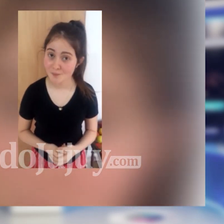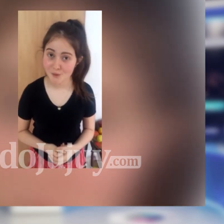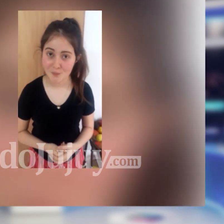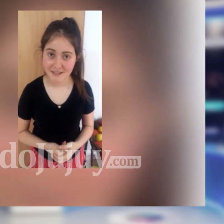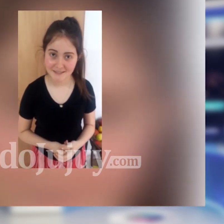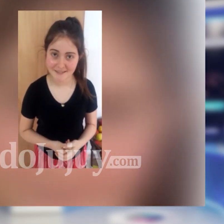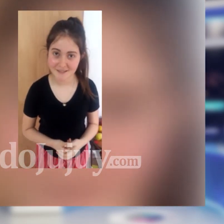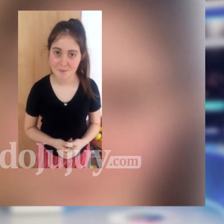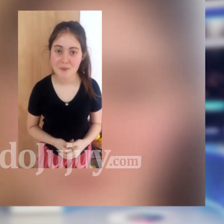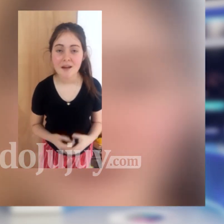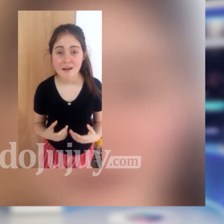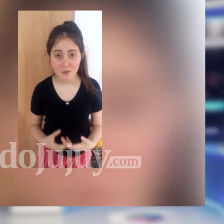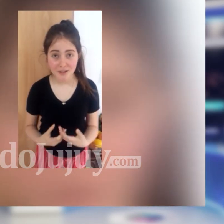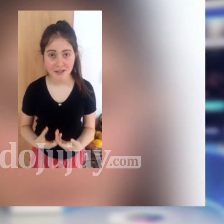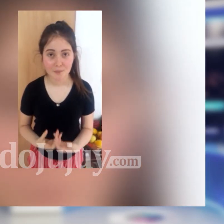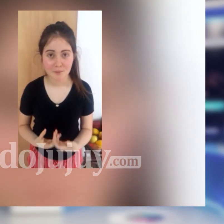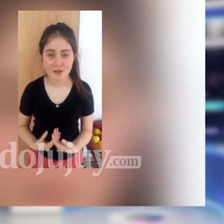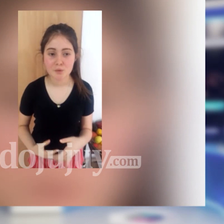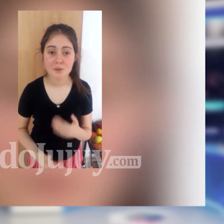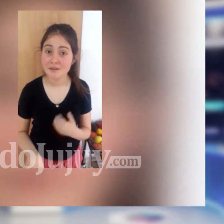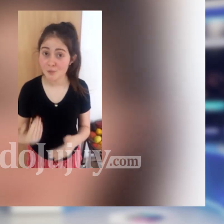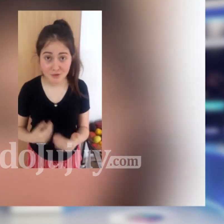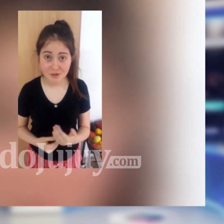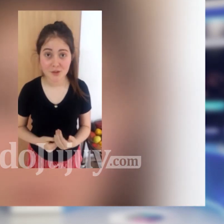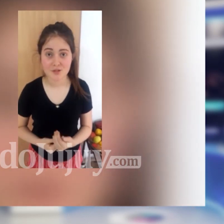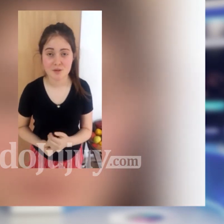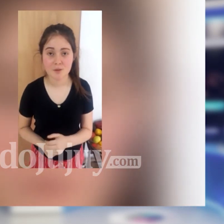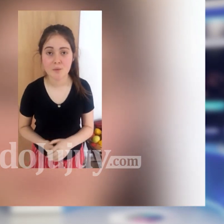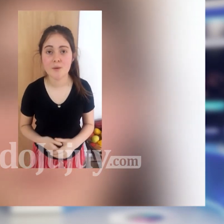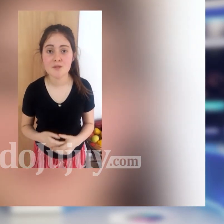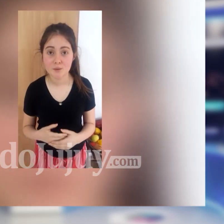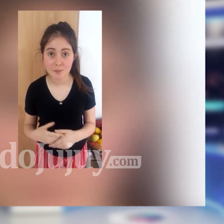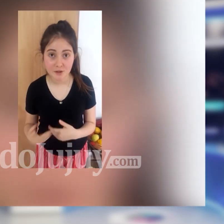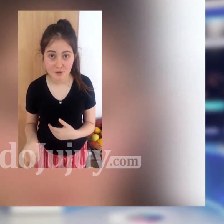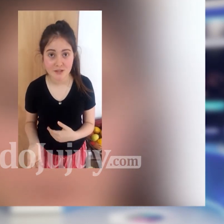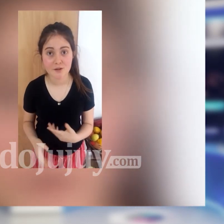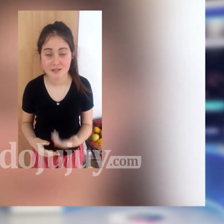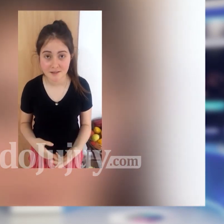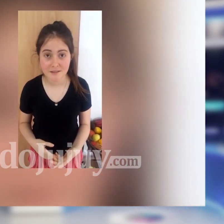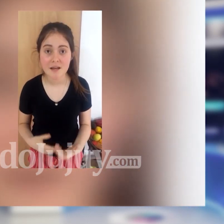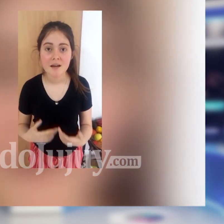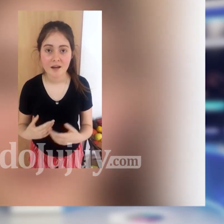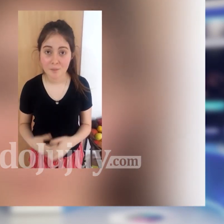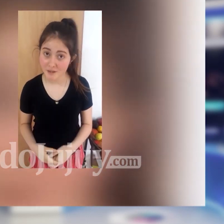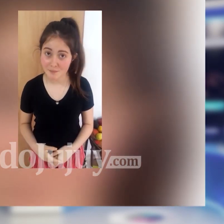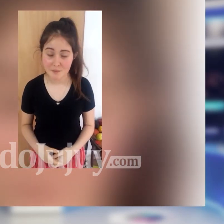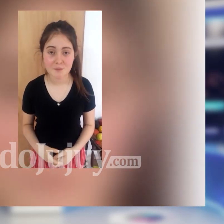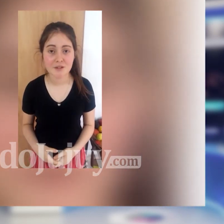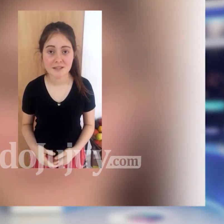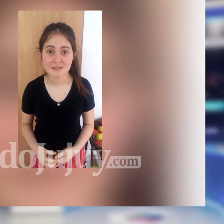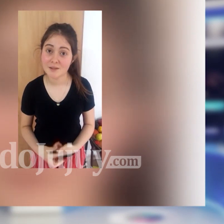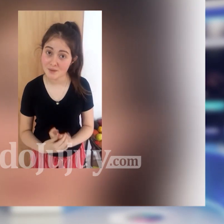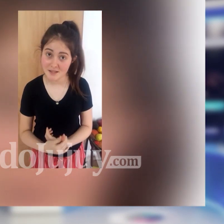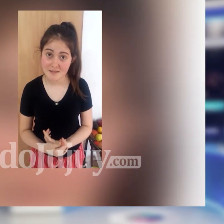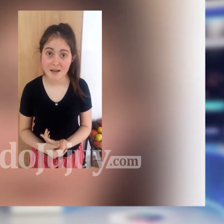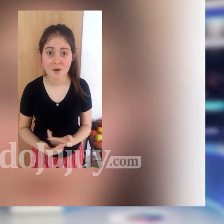él lo hace diferente, porque por ejemplo siempre te explica que vos ves a los chicos haciendo los más avanzados, haciendo súper problemas